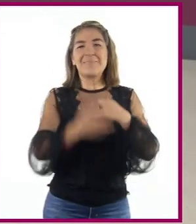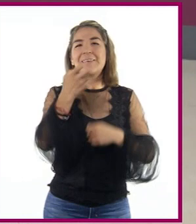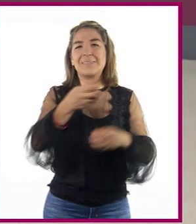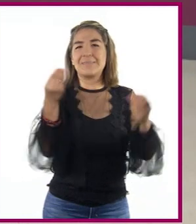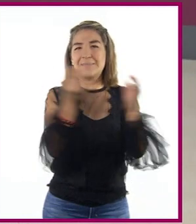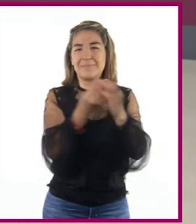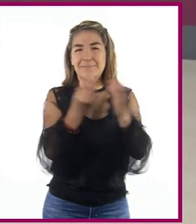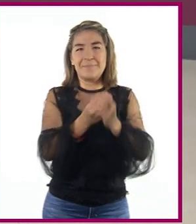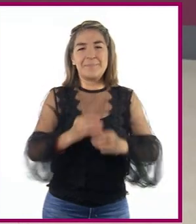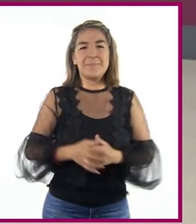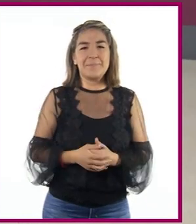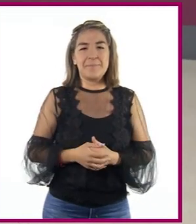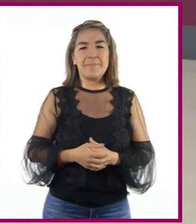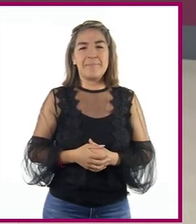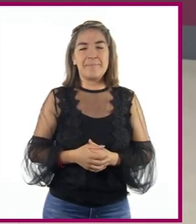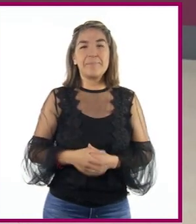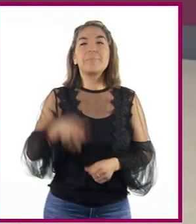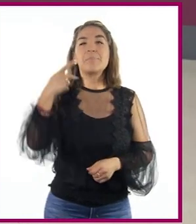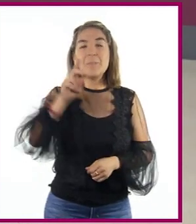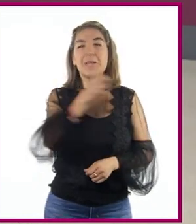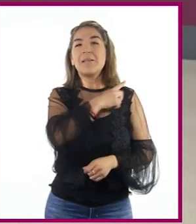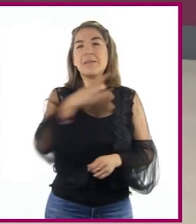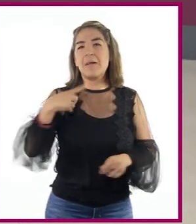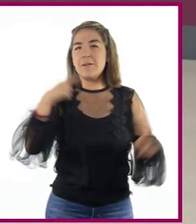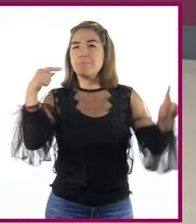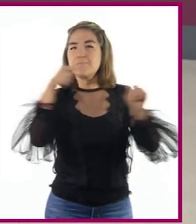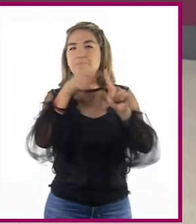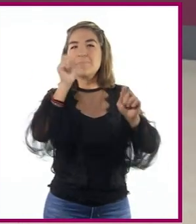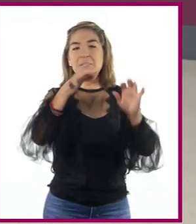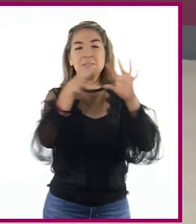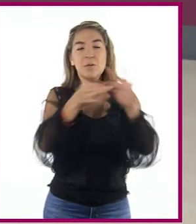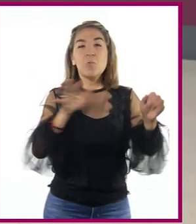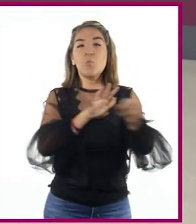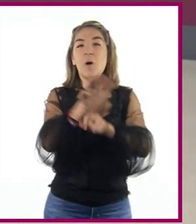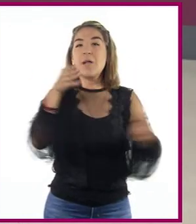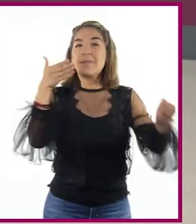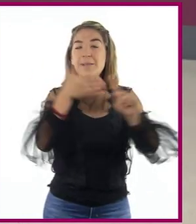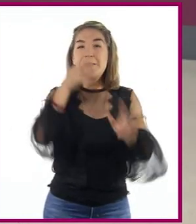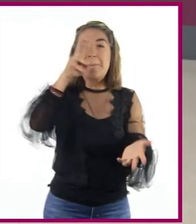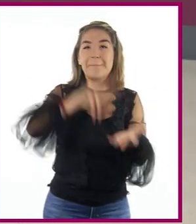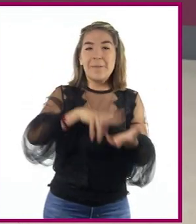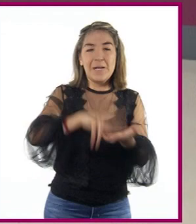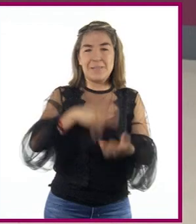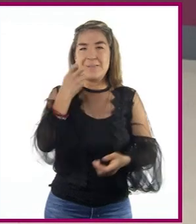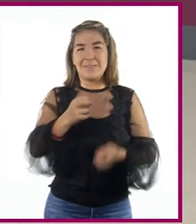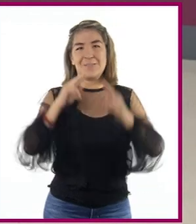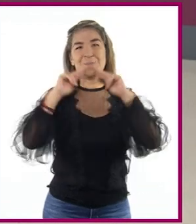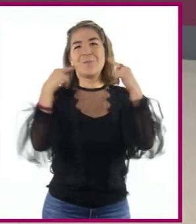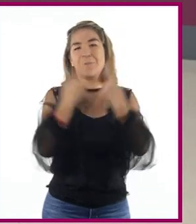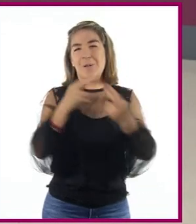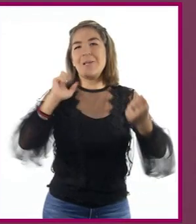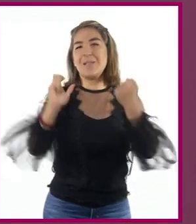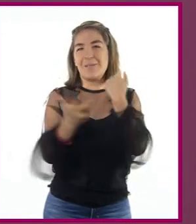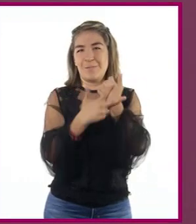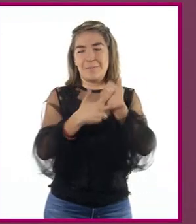la sesión, no sin antes enfatizar los objetivos y valores de la Unión